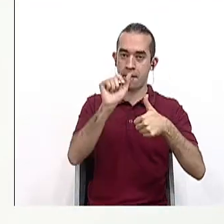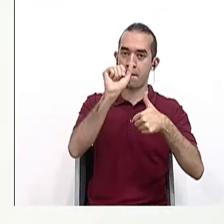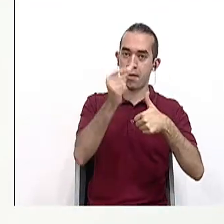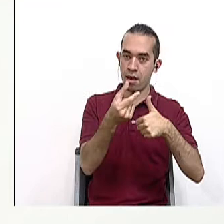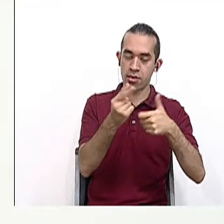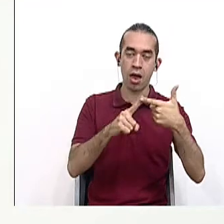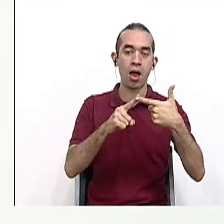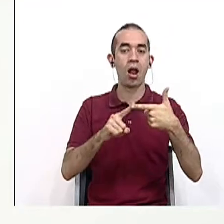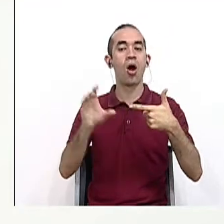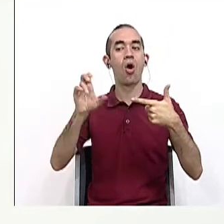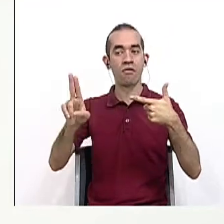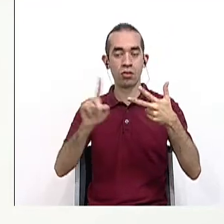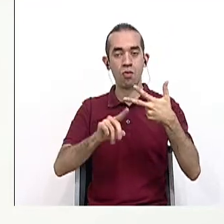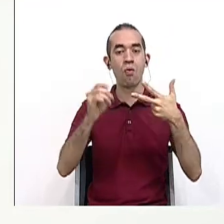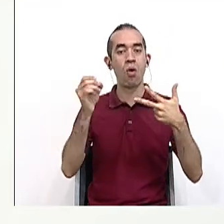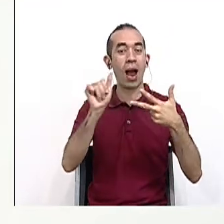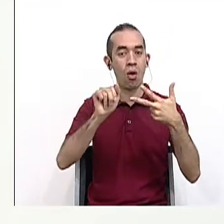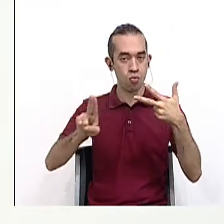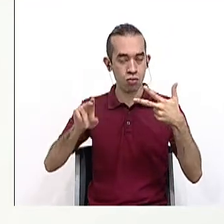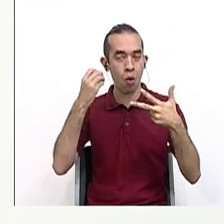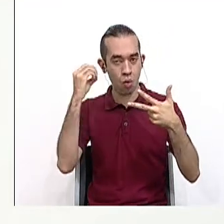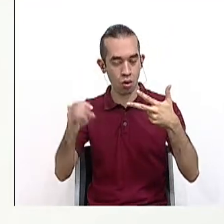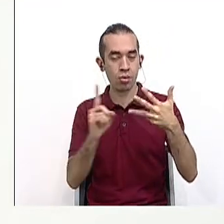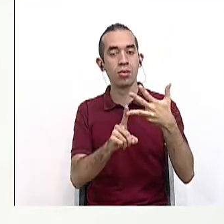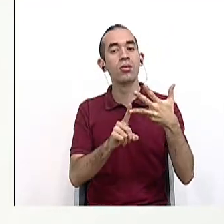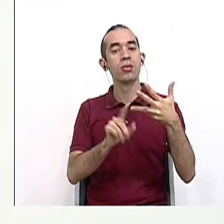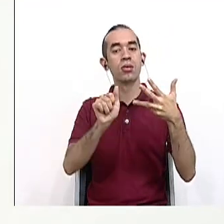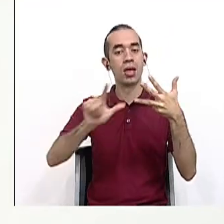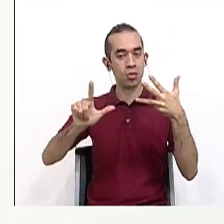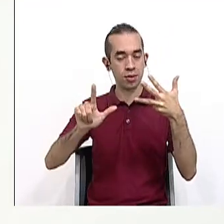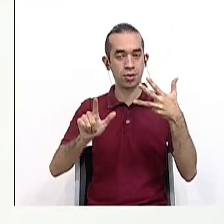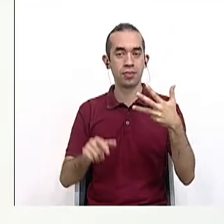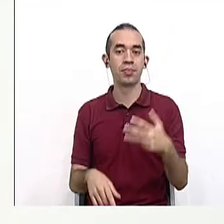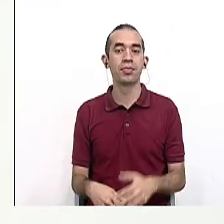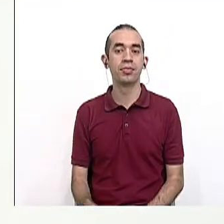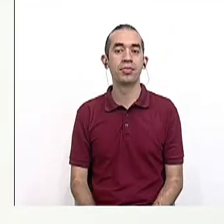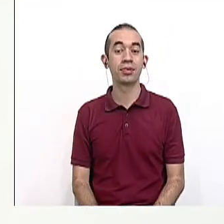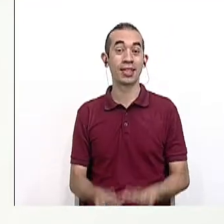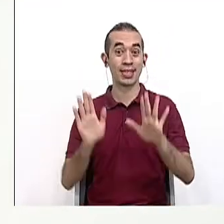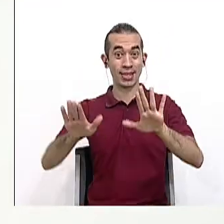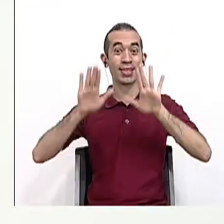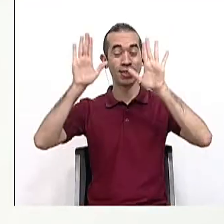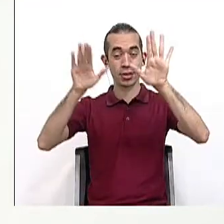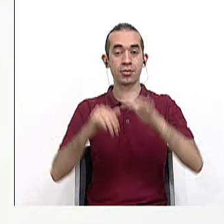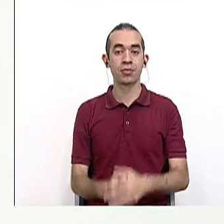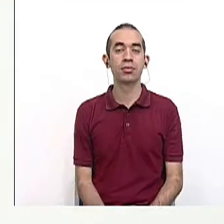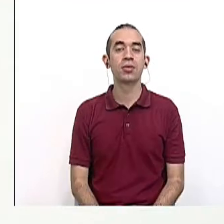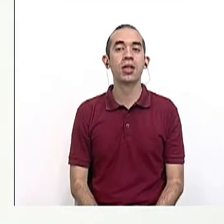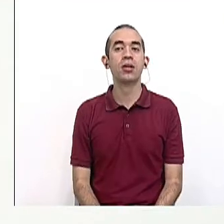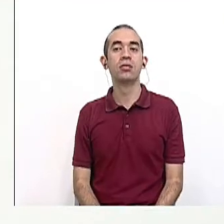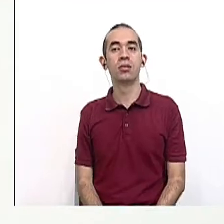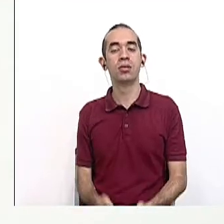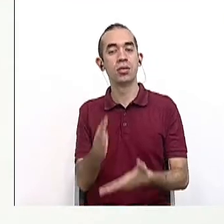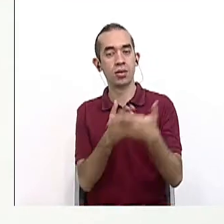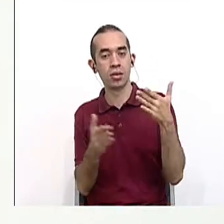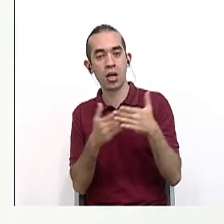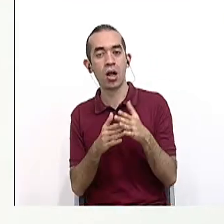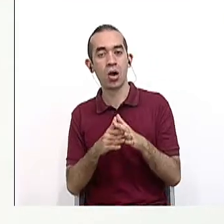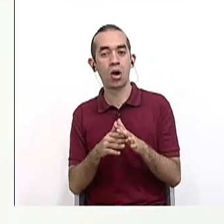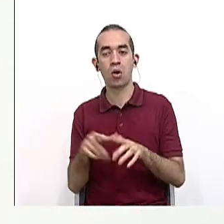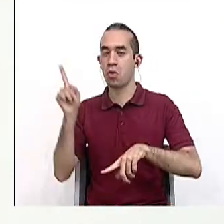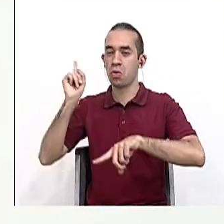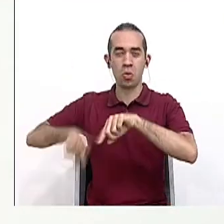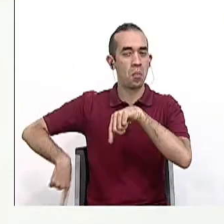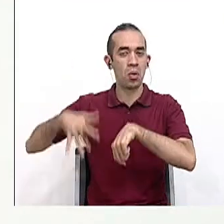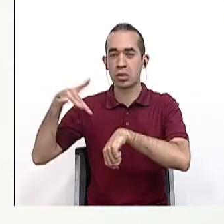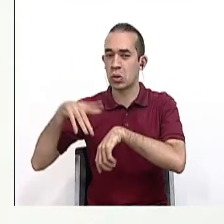el cobre, el oro y el aluminio. Excelente. Y cuando hablamos de materiales